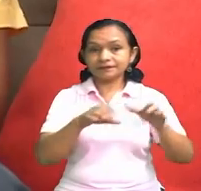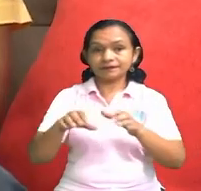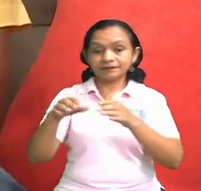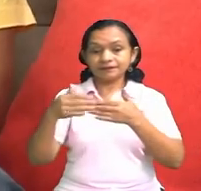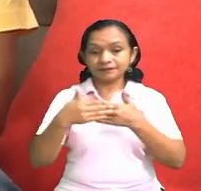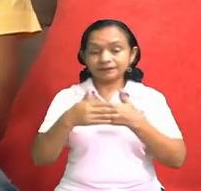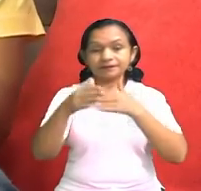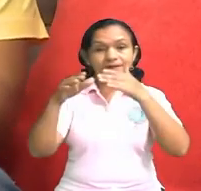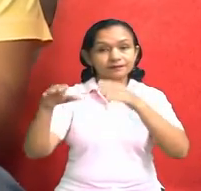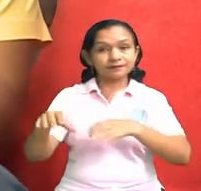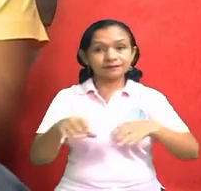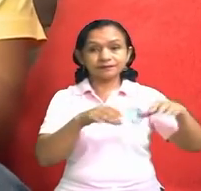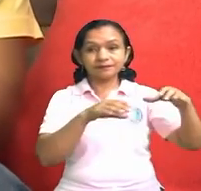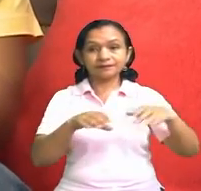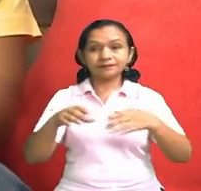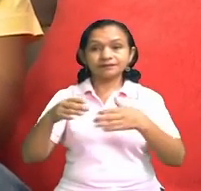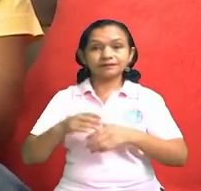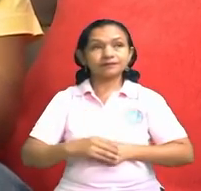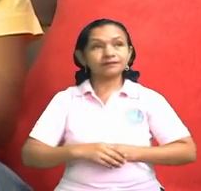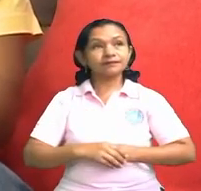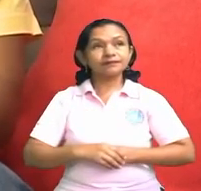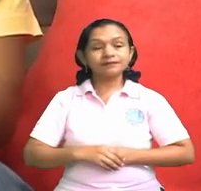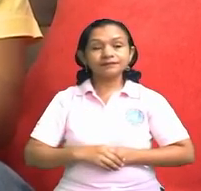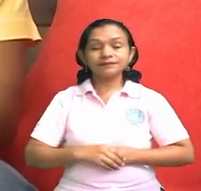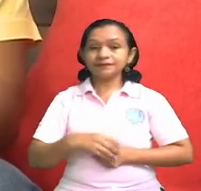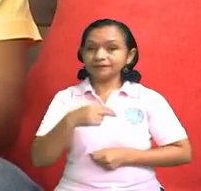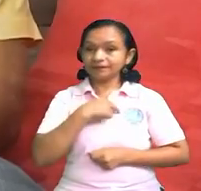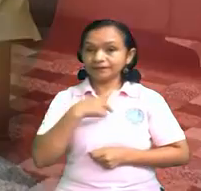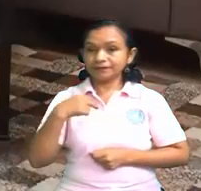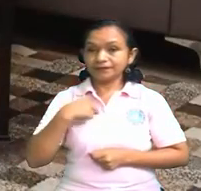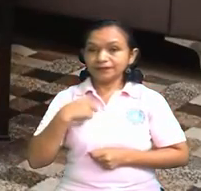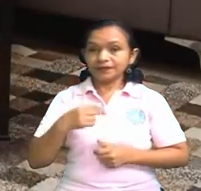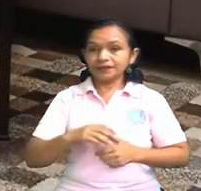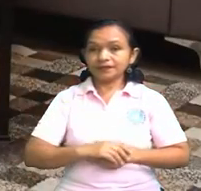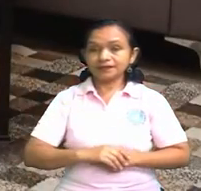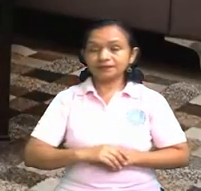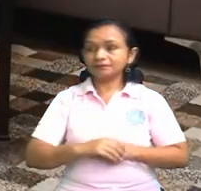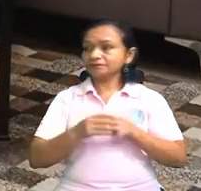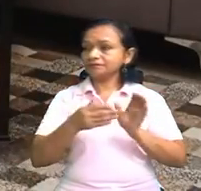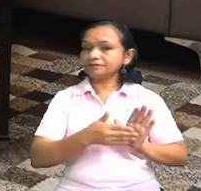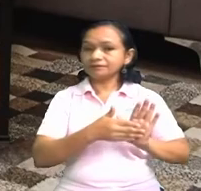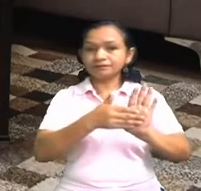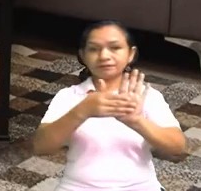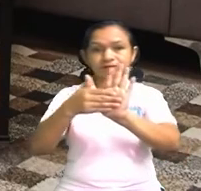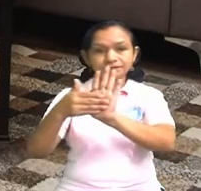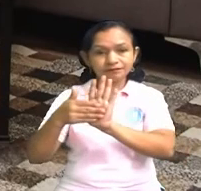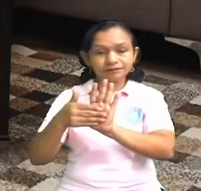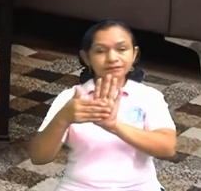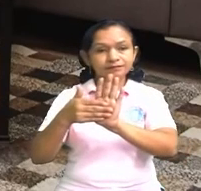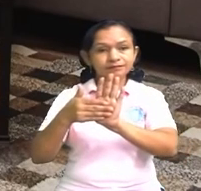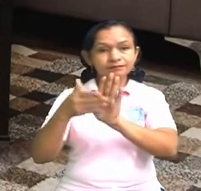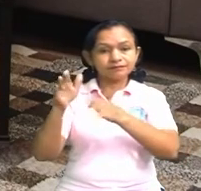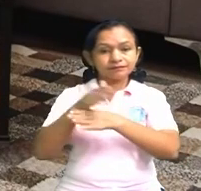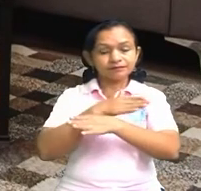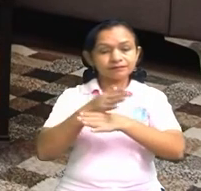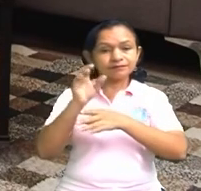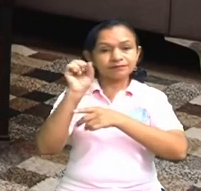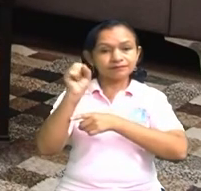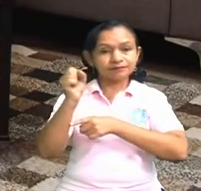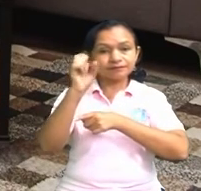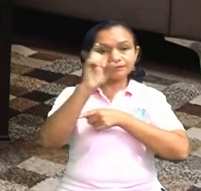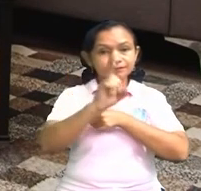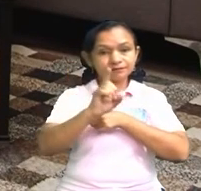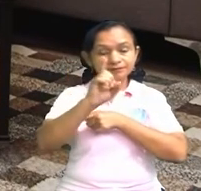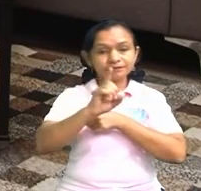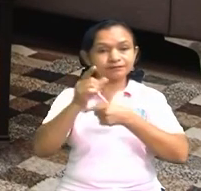cara a estos festejos, ¿no? Por supuesto, estamos haciendo exhibiciones, demostraciones los fines de semana